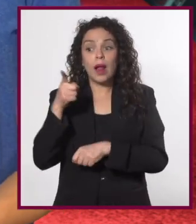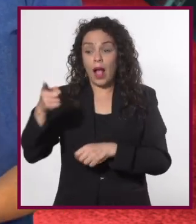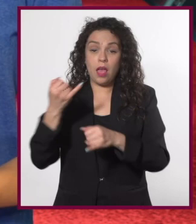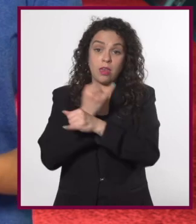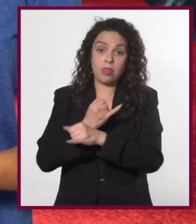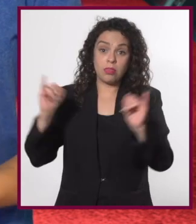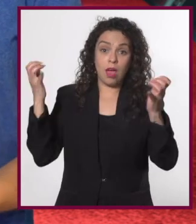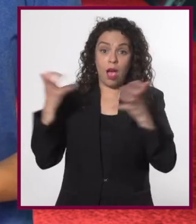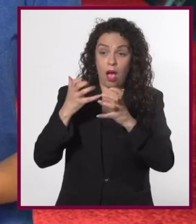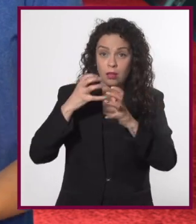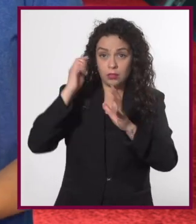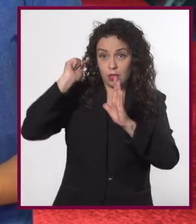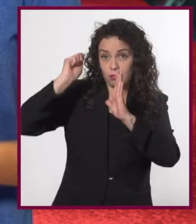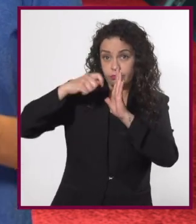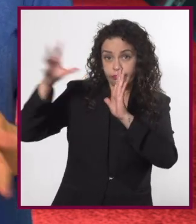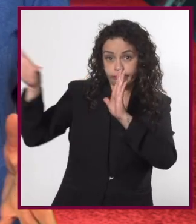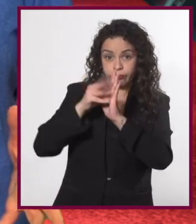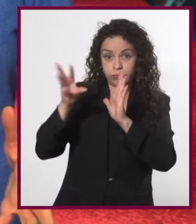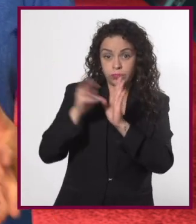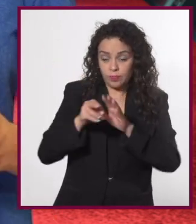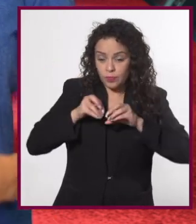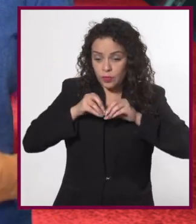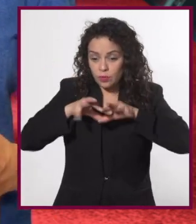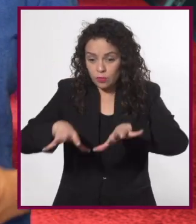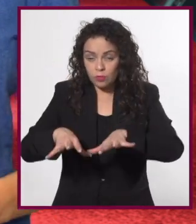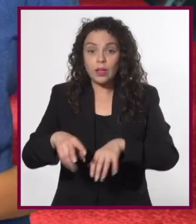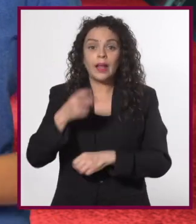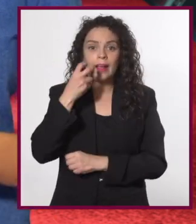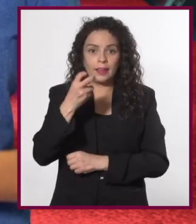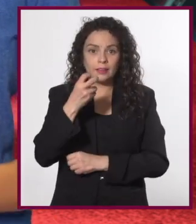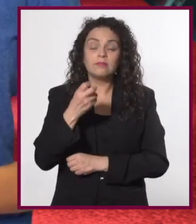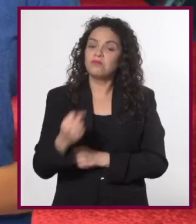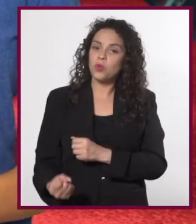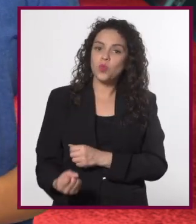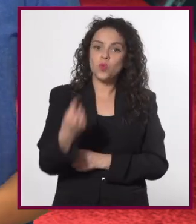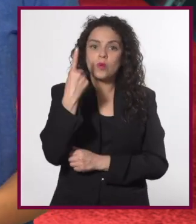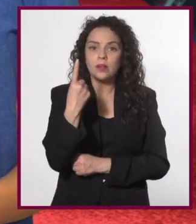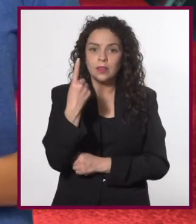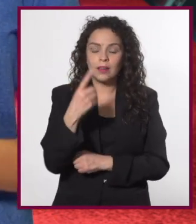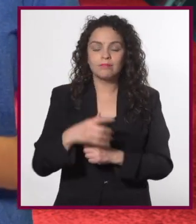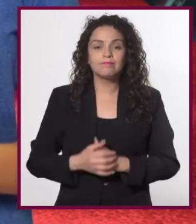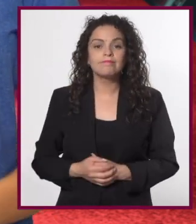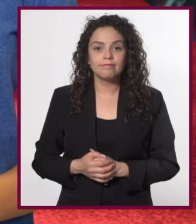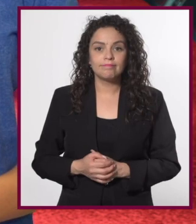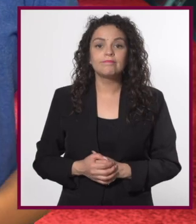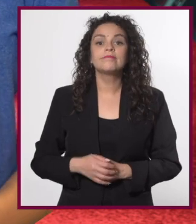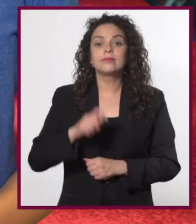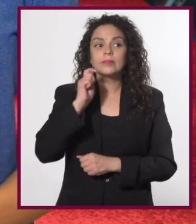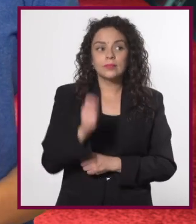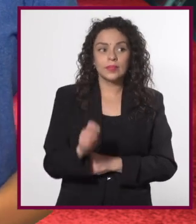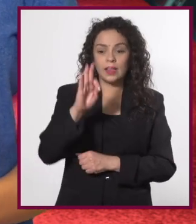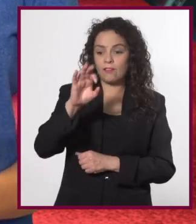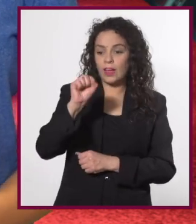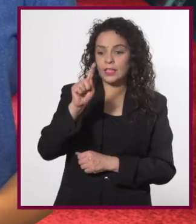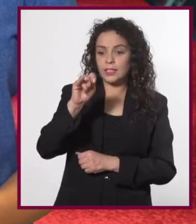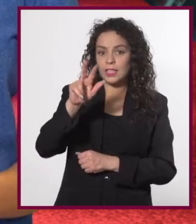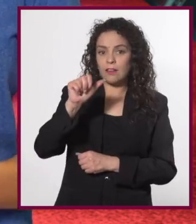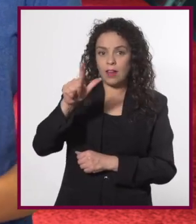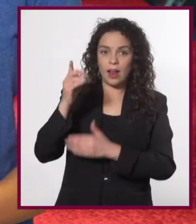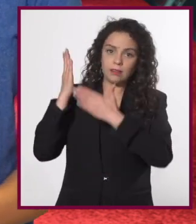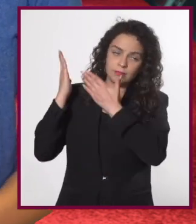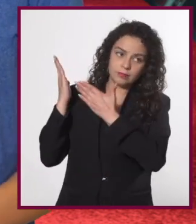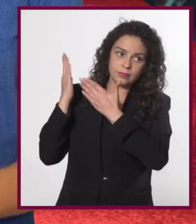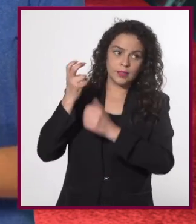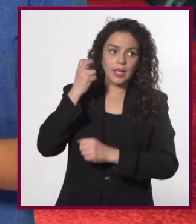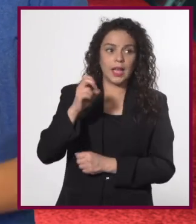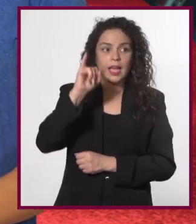independiente y a la difusión cultural del documental como forma artística única. El Festival Internacional Docu Days en